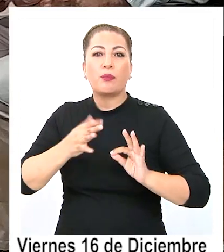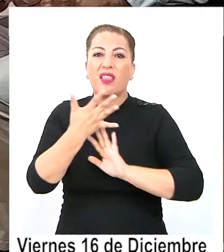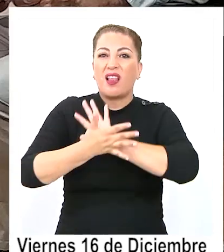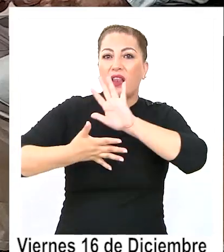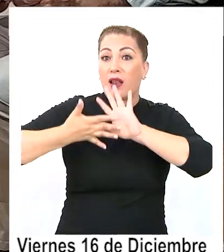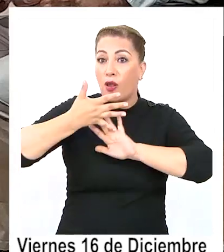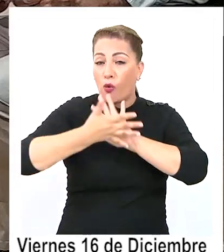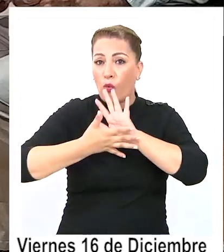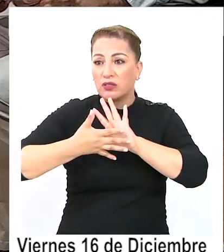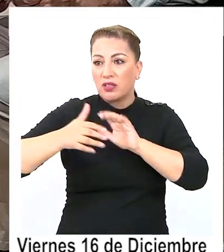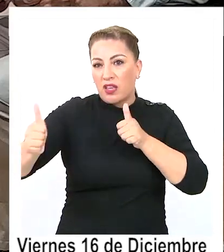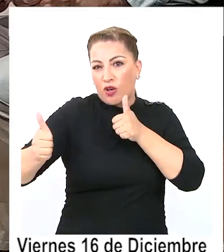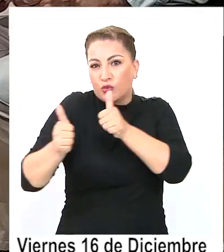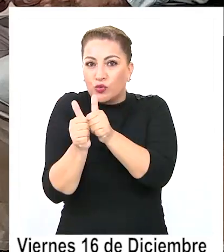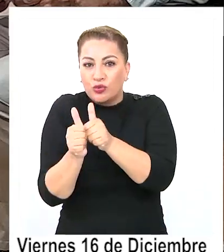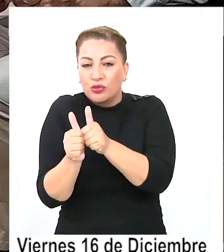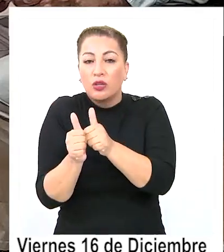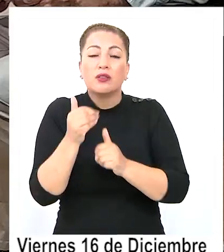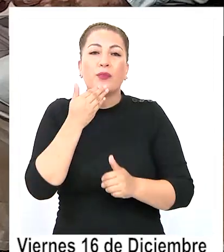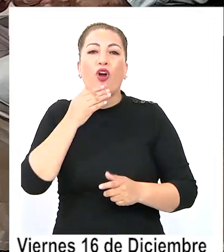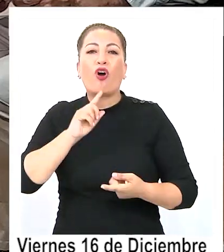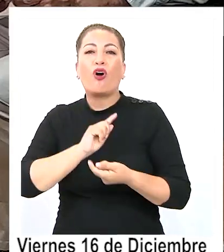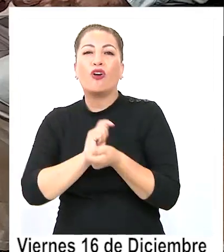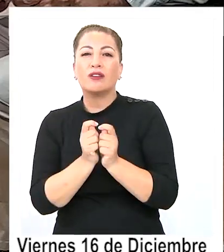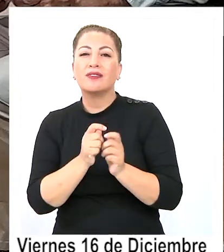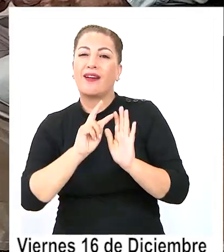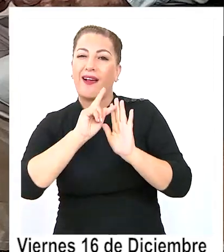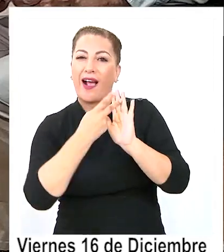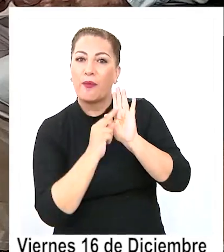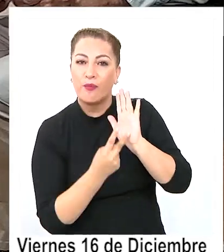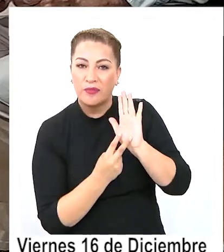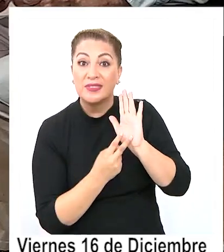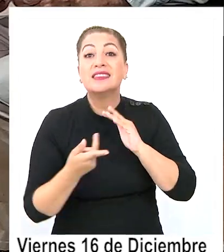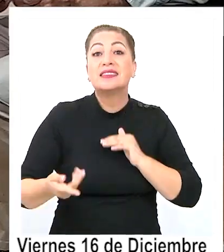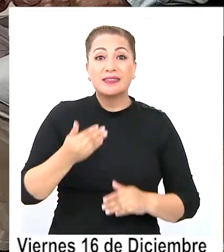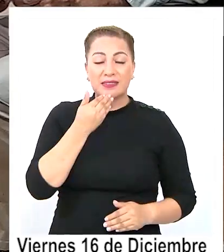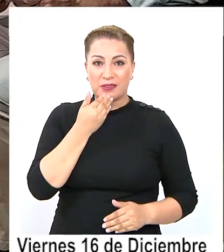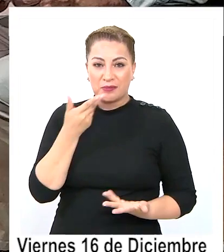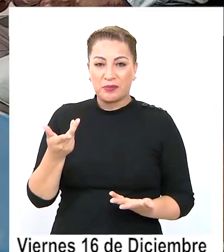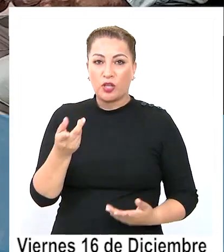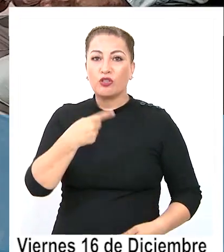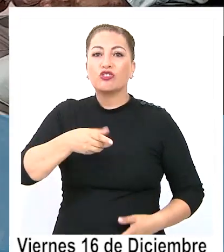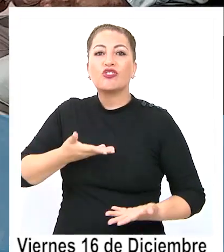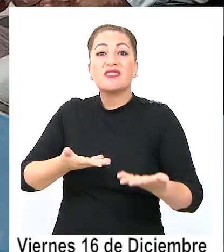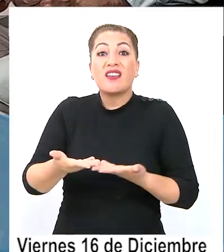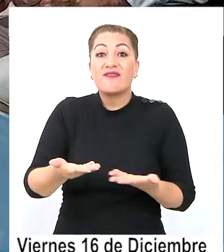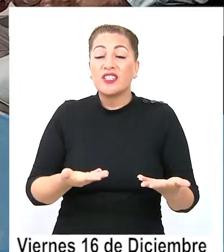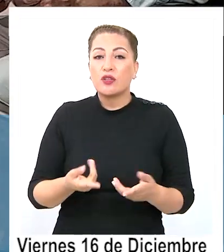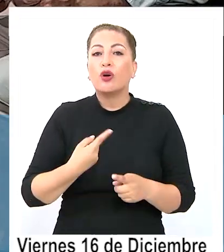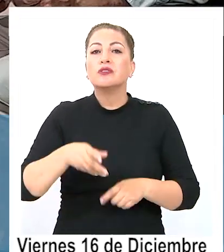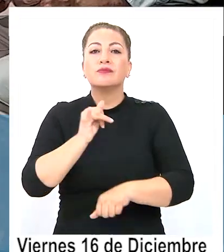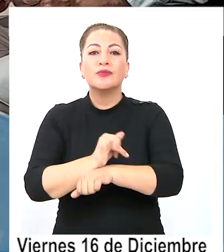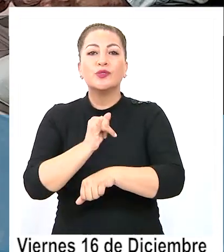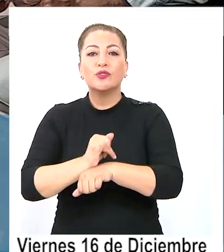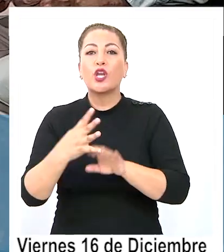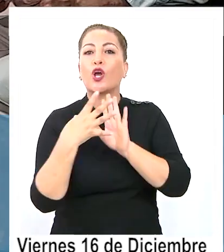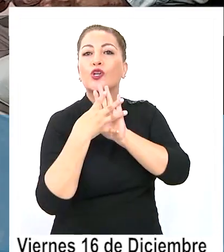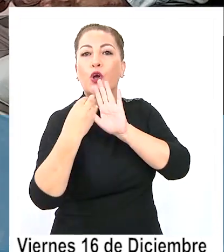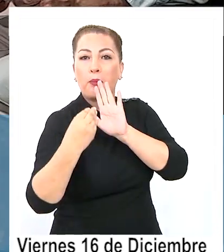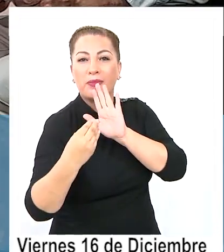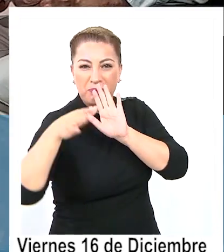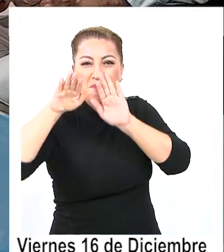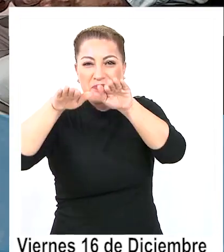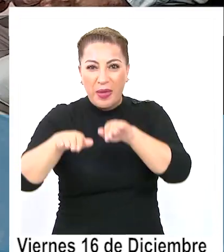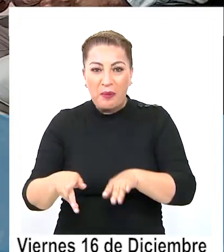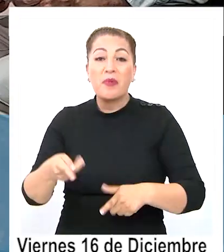esté ahí a disposición y otros ajustes que vamos a tener que hacer. La invitación también como servicio es que otras instituciones públicas también hagan